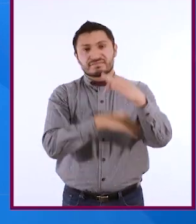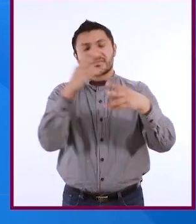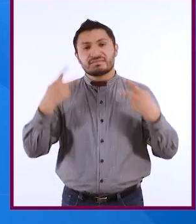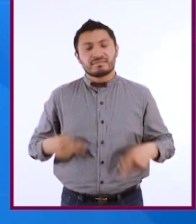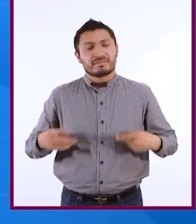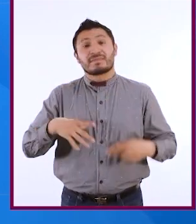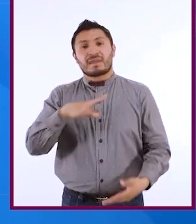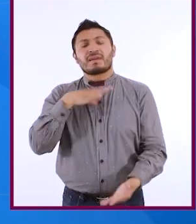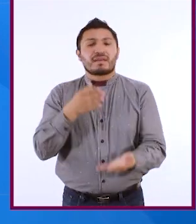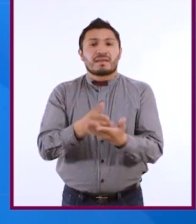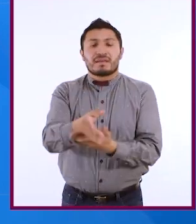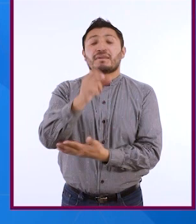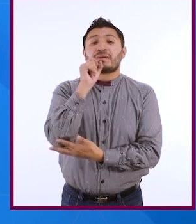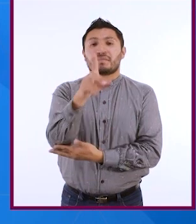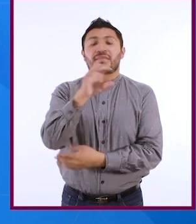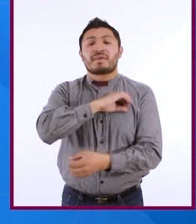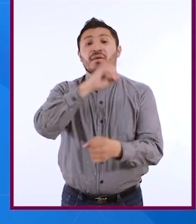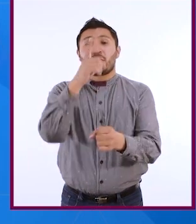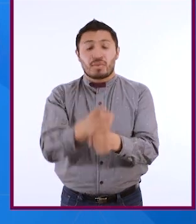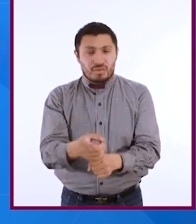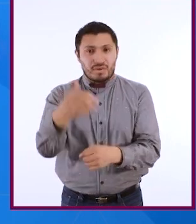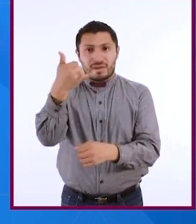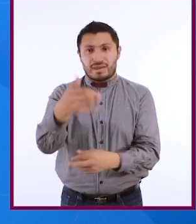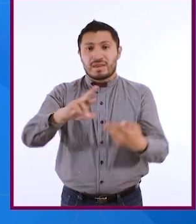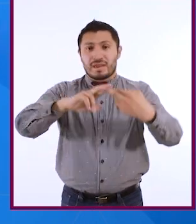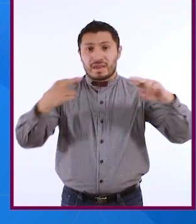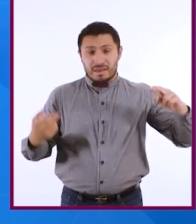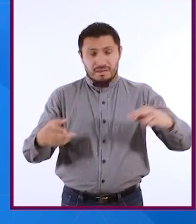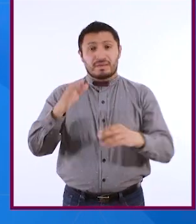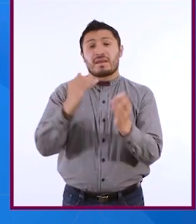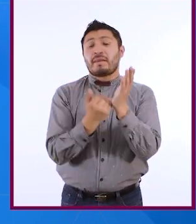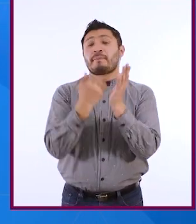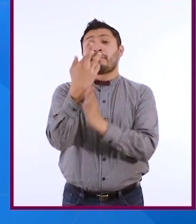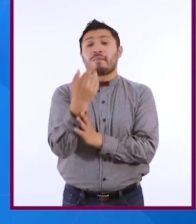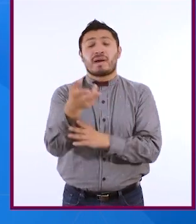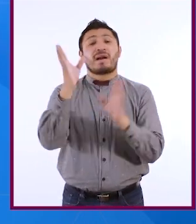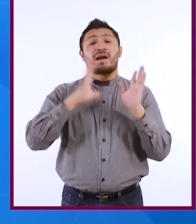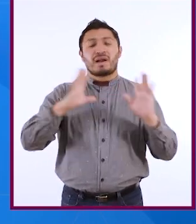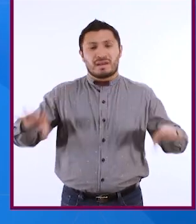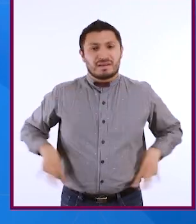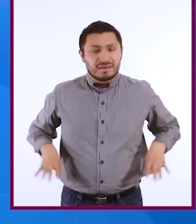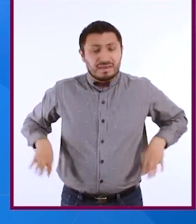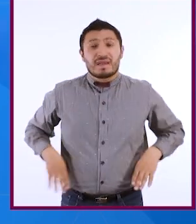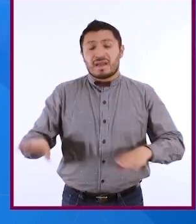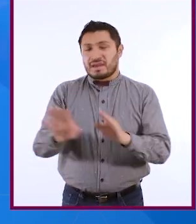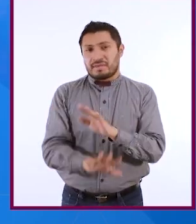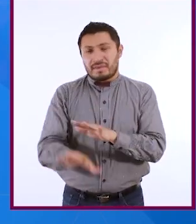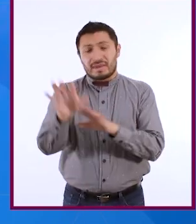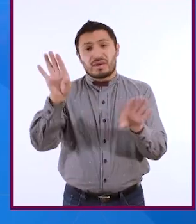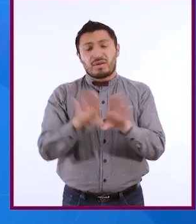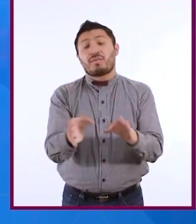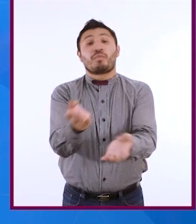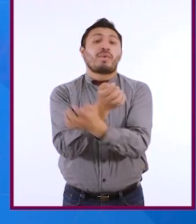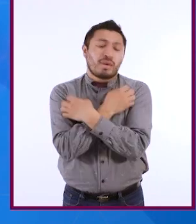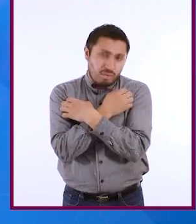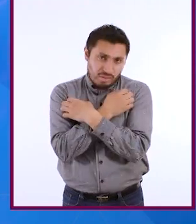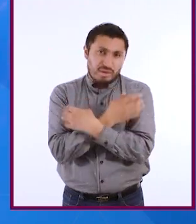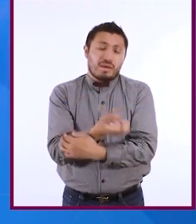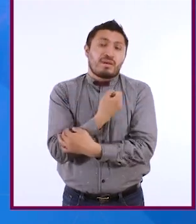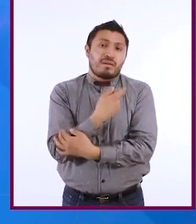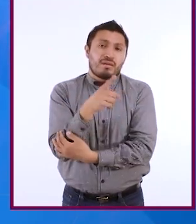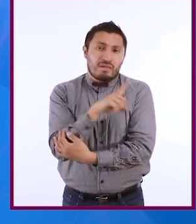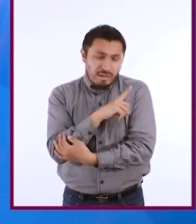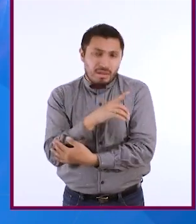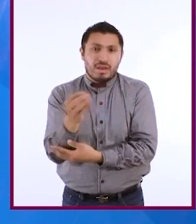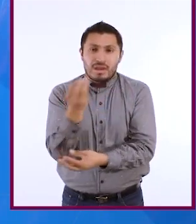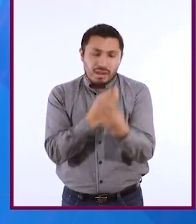personas tengan acceso a las mismas oportunidades y recursos, en su mayoría aspectos muy básicos como la educación, la sanidad